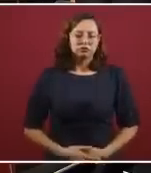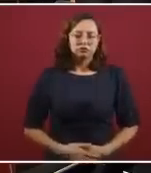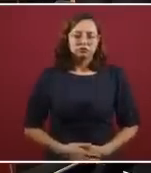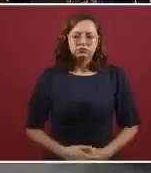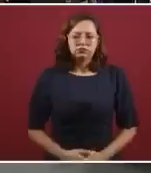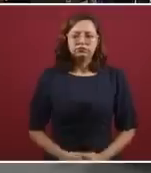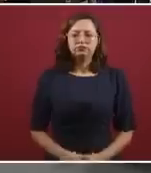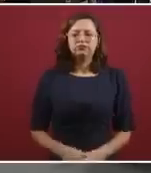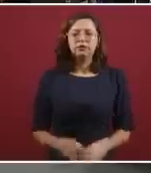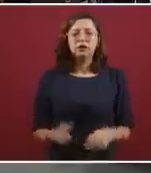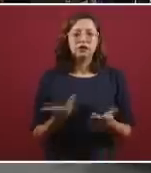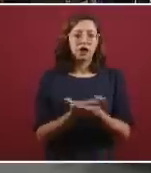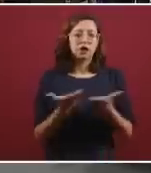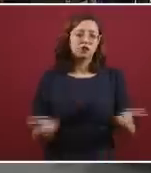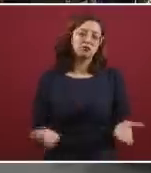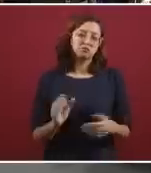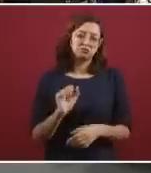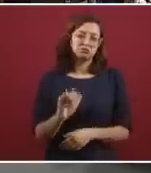general